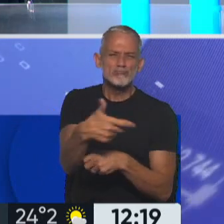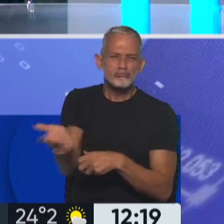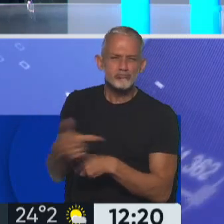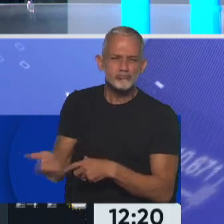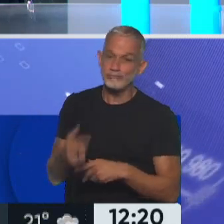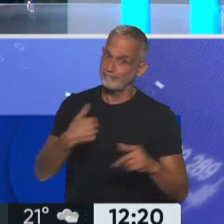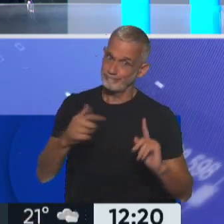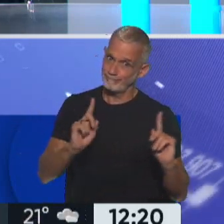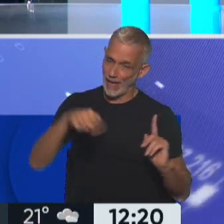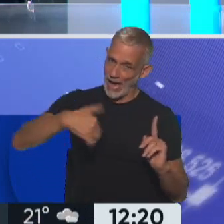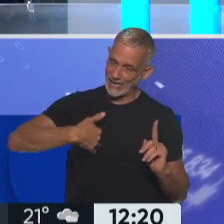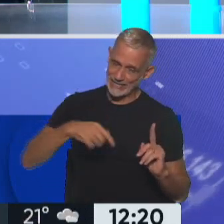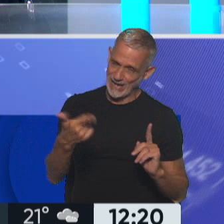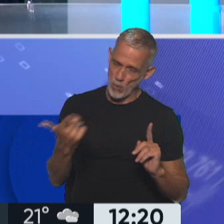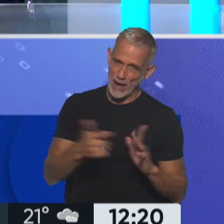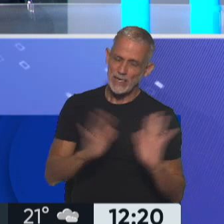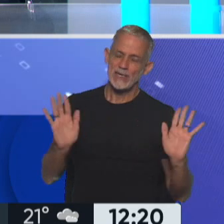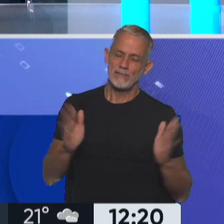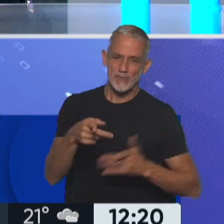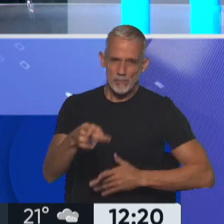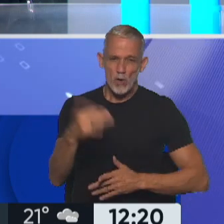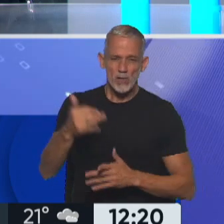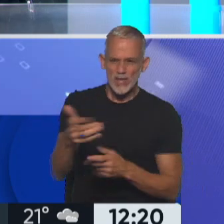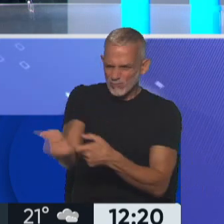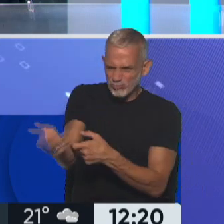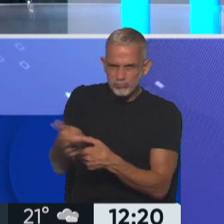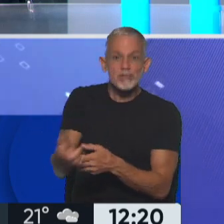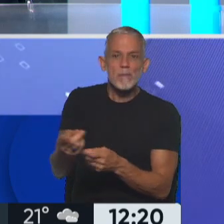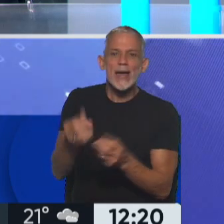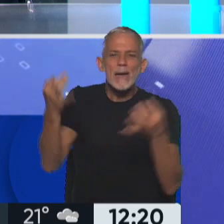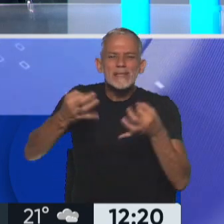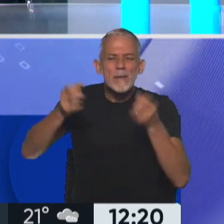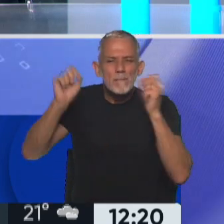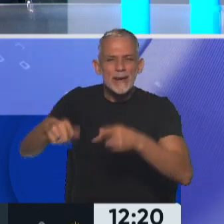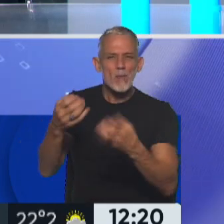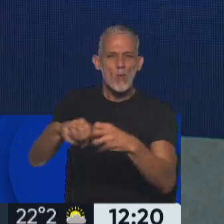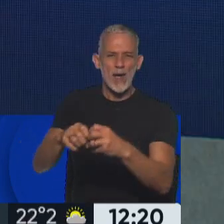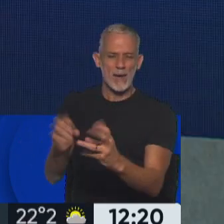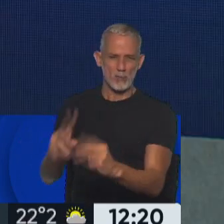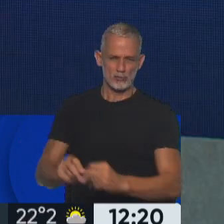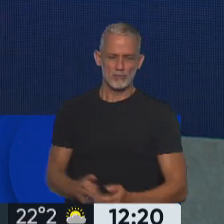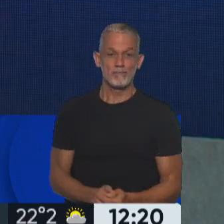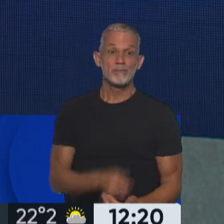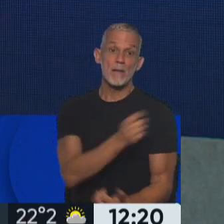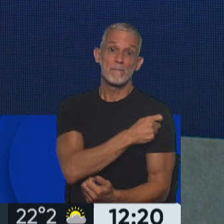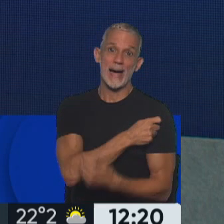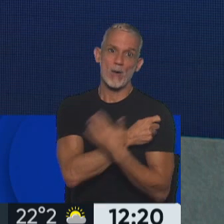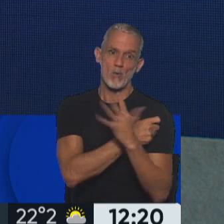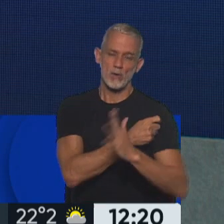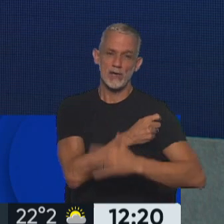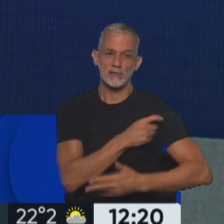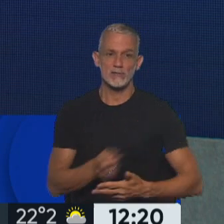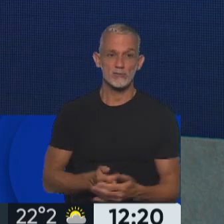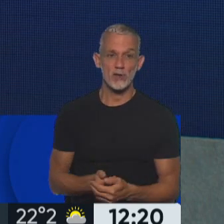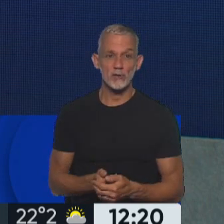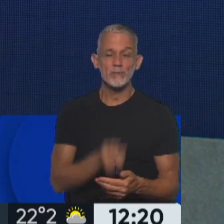lo estamos usando en la Argentina masivamente, y el larvicida es un producto específico. La vacunación, doctor, a ver si podemos empezar, porque